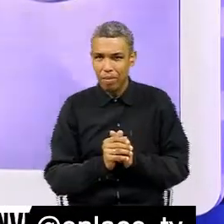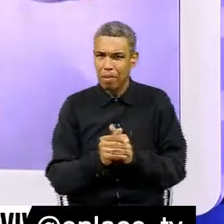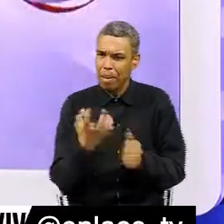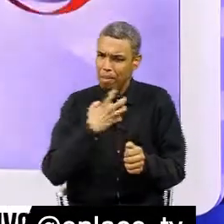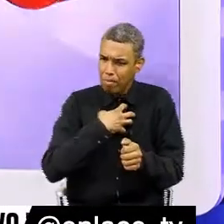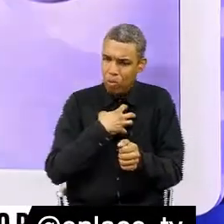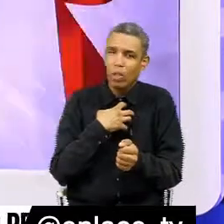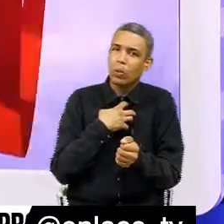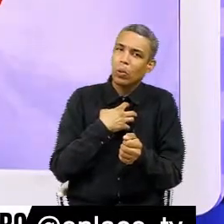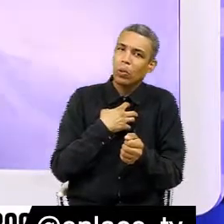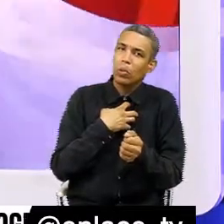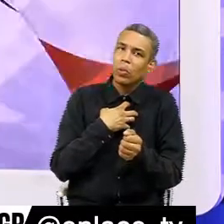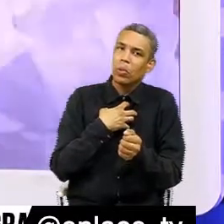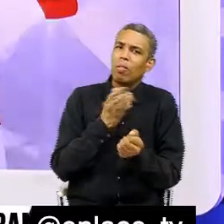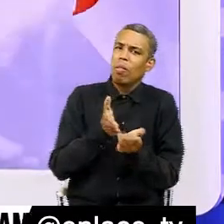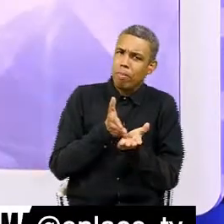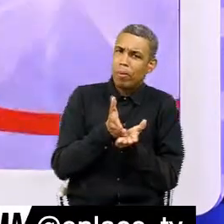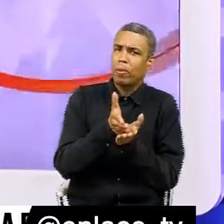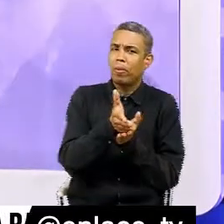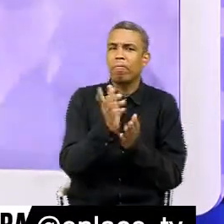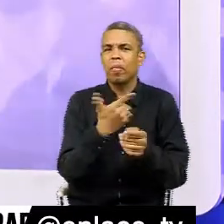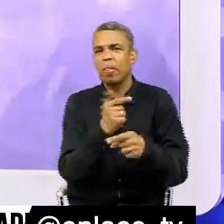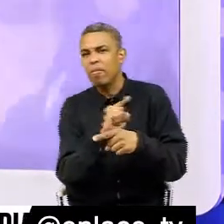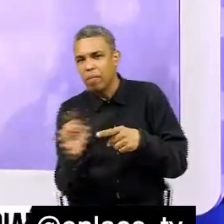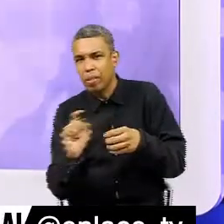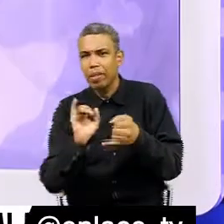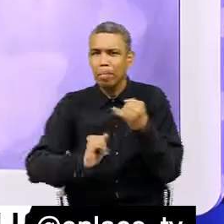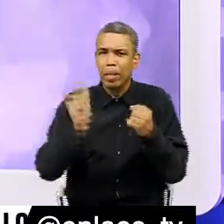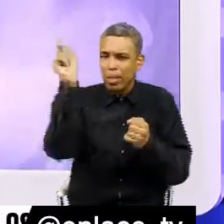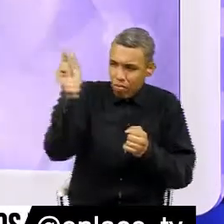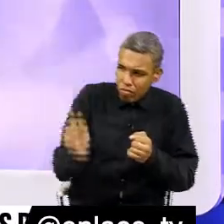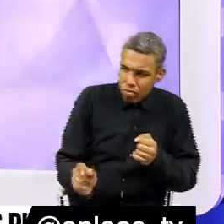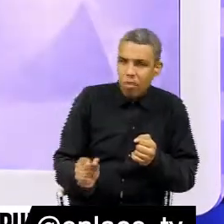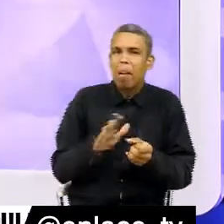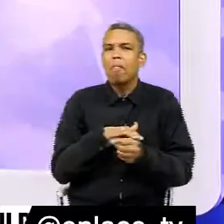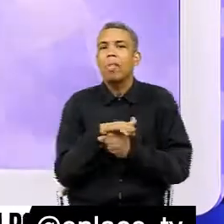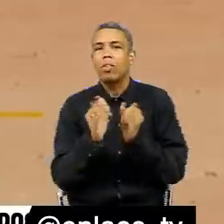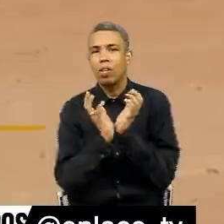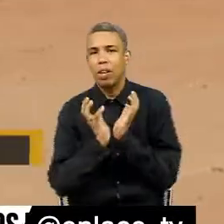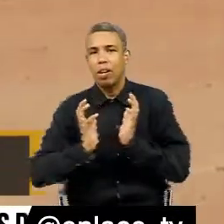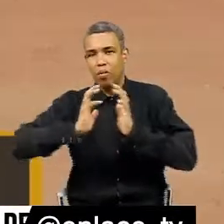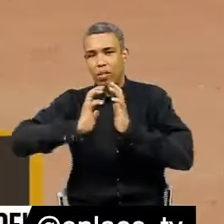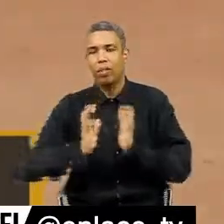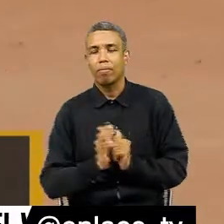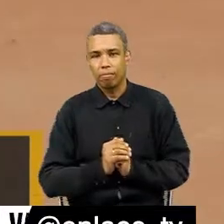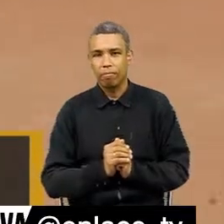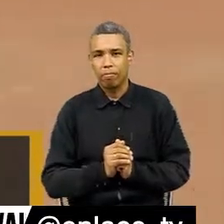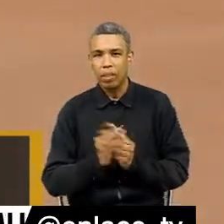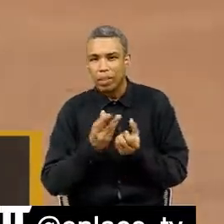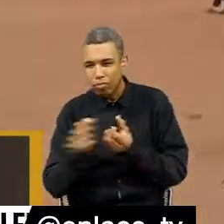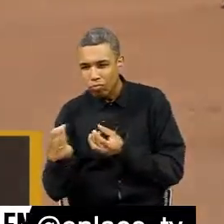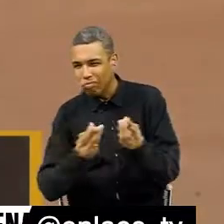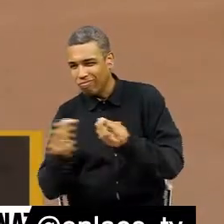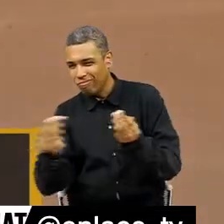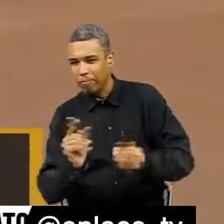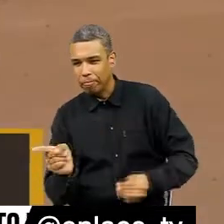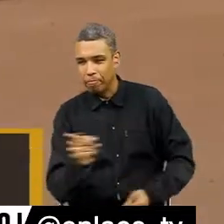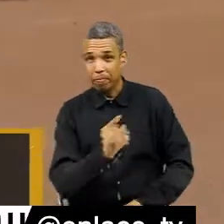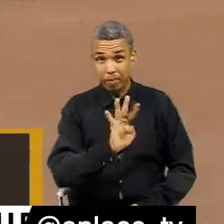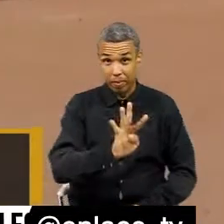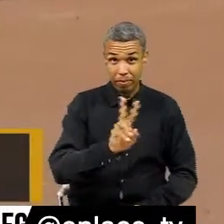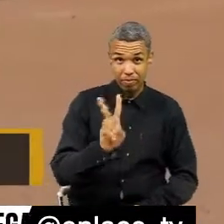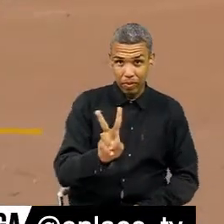cual se juega durante los fines de semana en el barrio Aguas Claras. Con 42 equipos en competencia, continúa el desarrollo